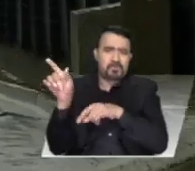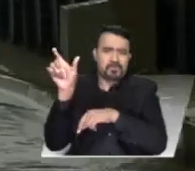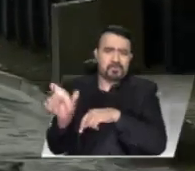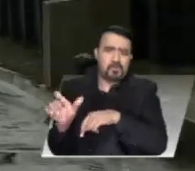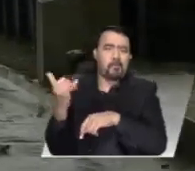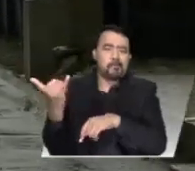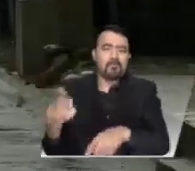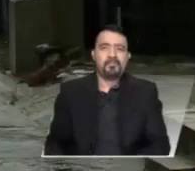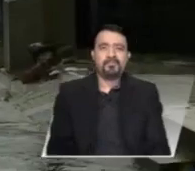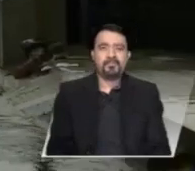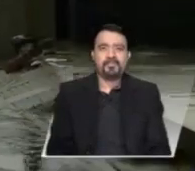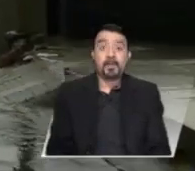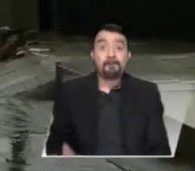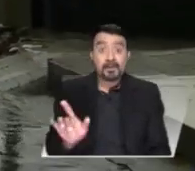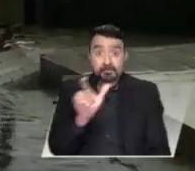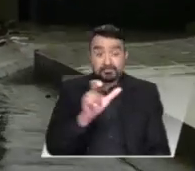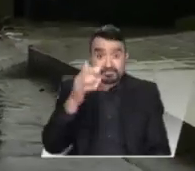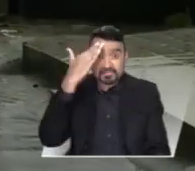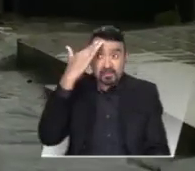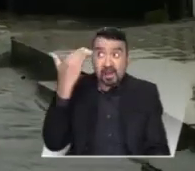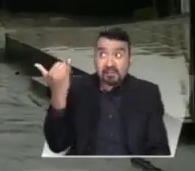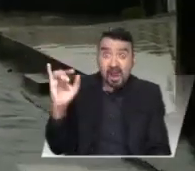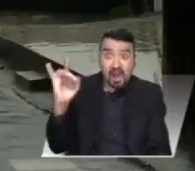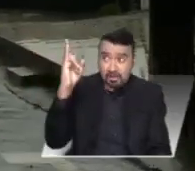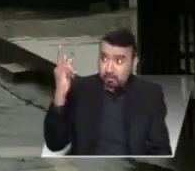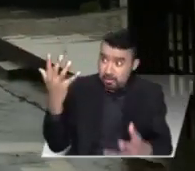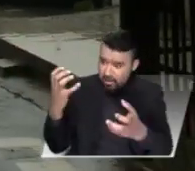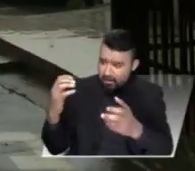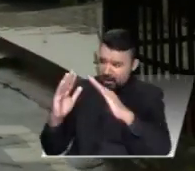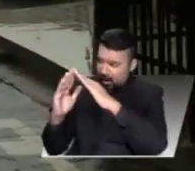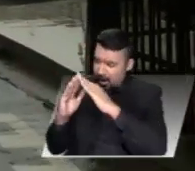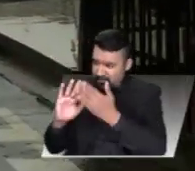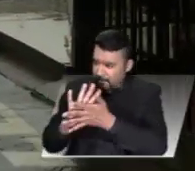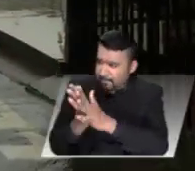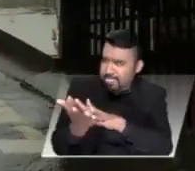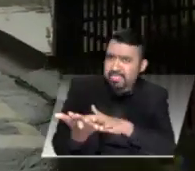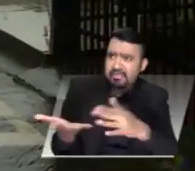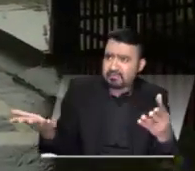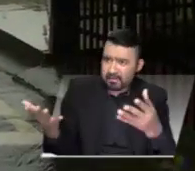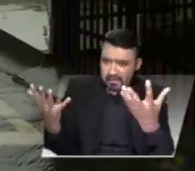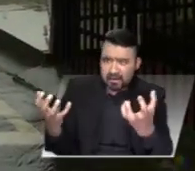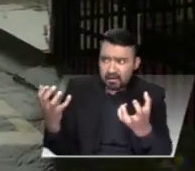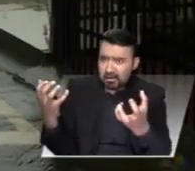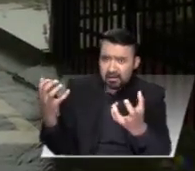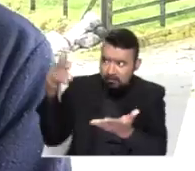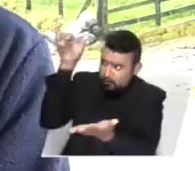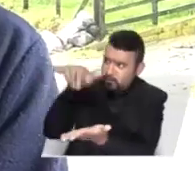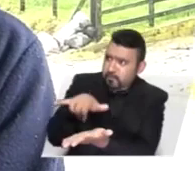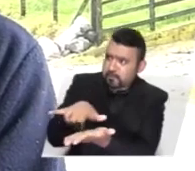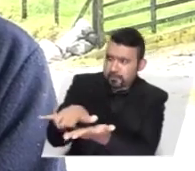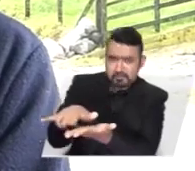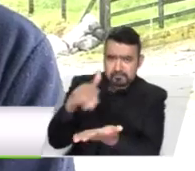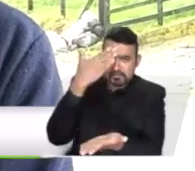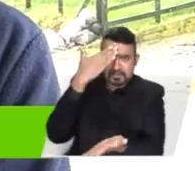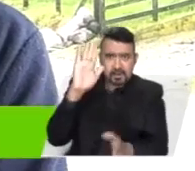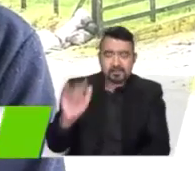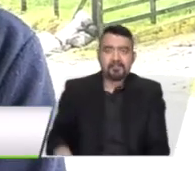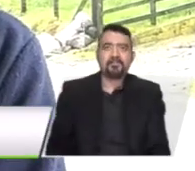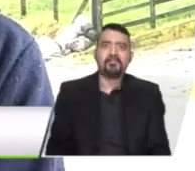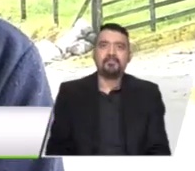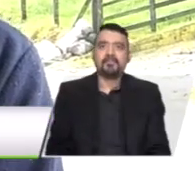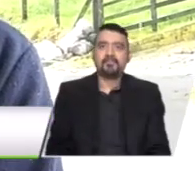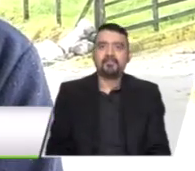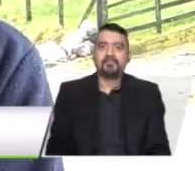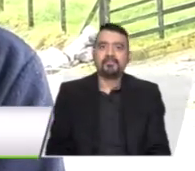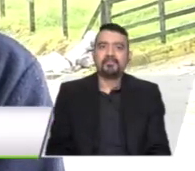Quizás por eso pocos saben de la idea de un aeropuerto en este pequeño caserío. Igual es como solo un